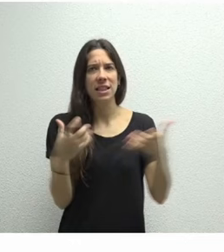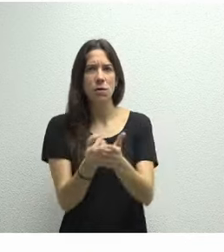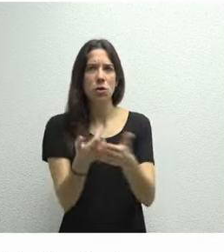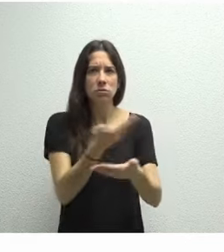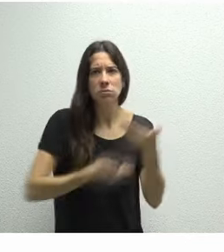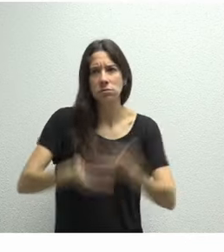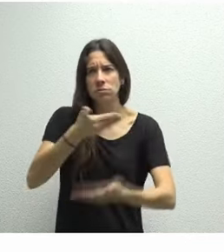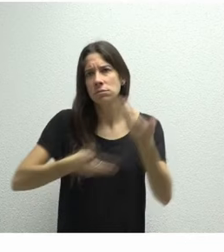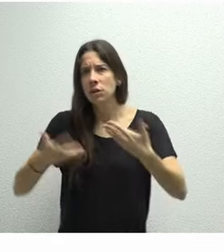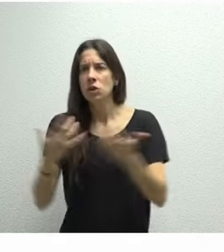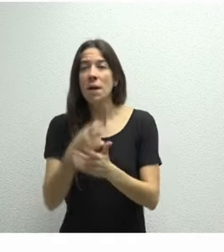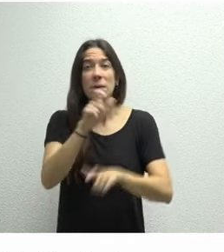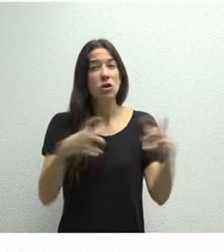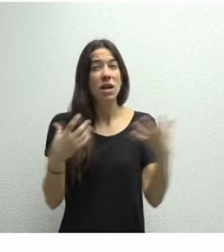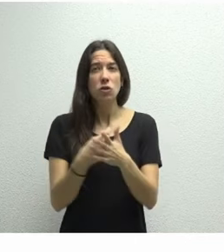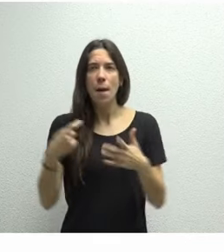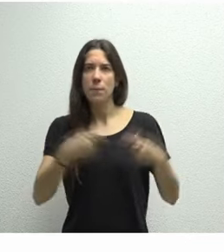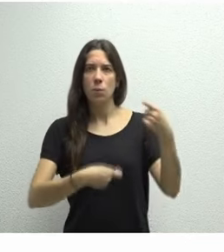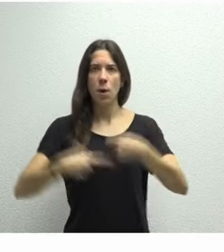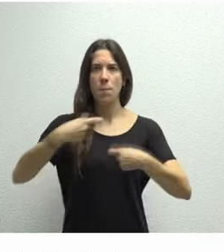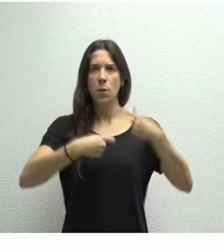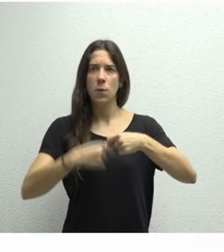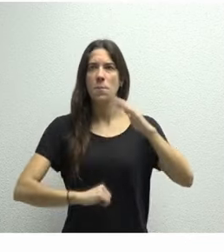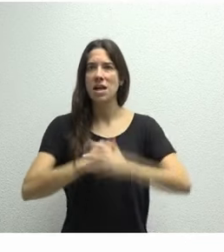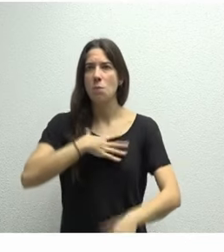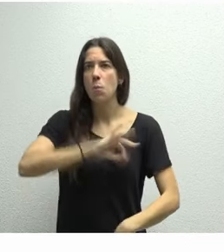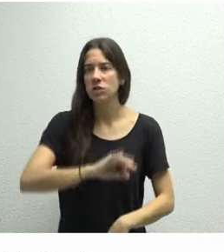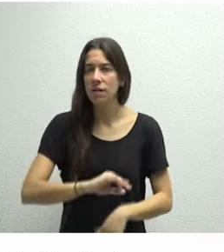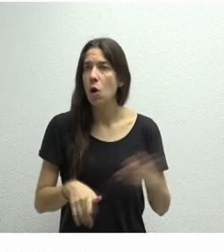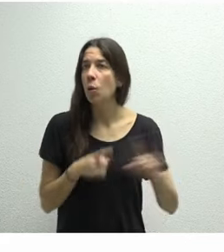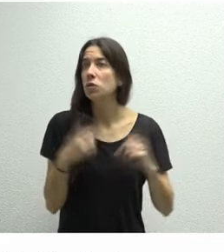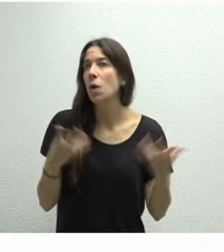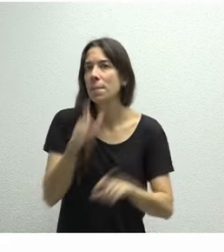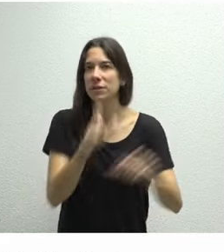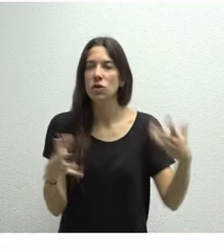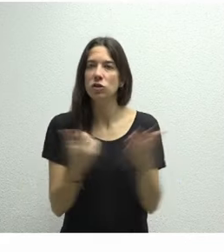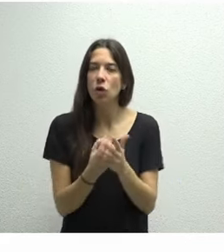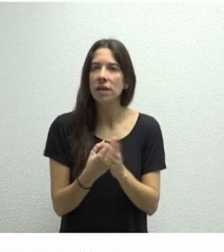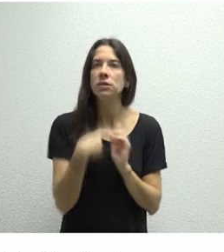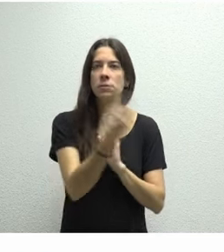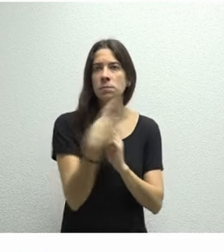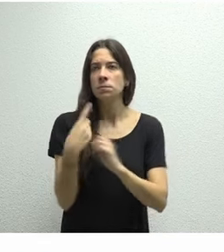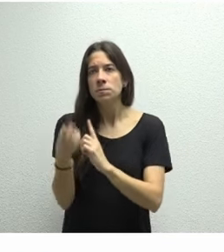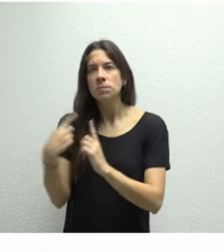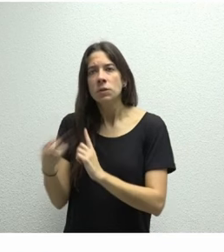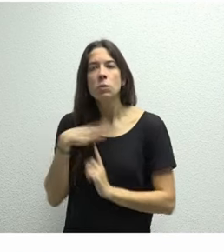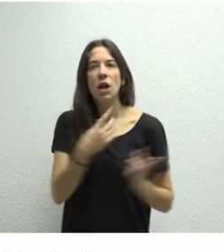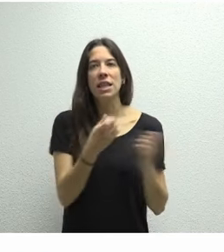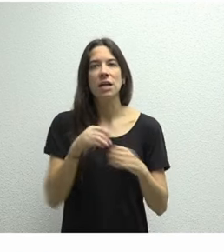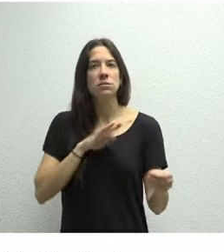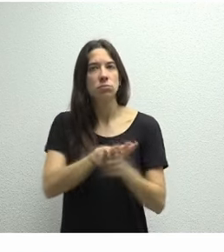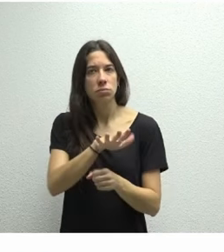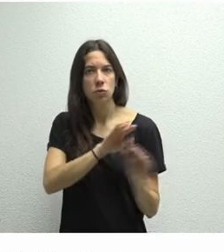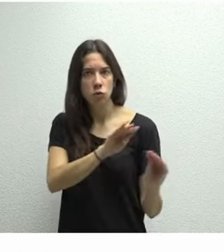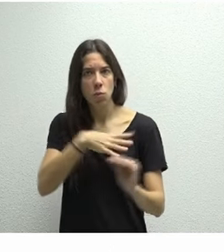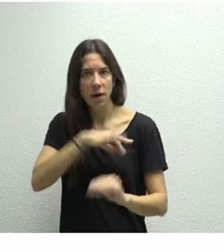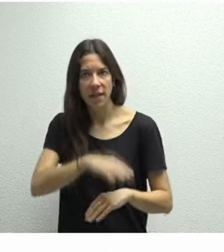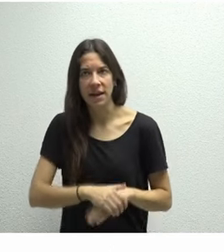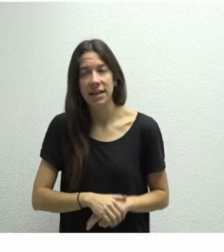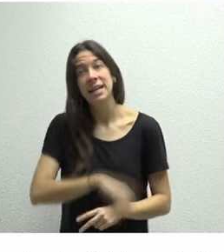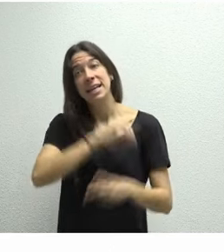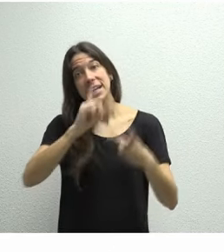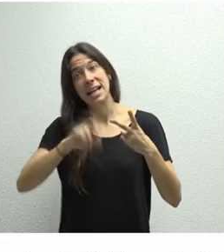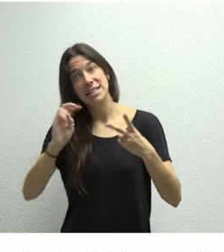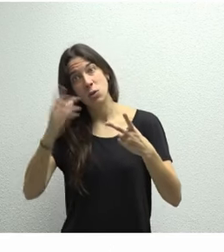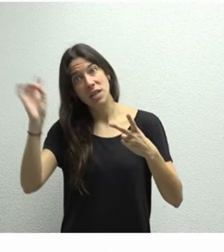aportemos el máximo nivel posible para que todas las personas interdependientemente puedan satisfacer sus necesidades no Y la segunda